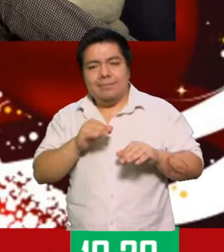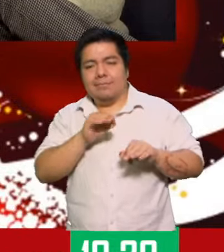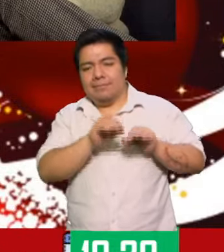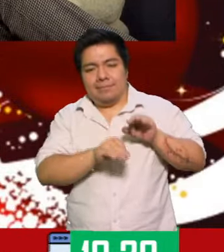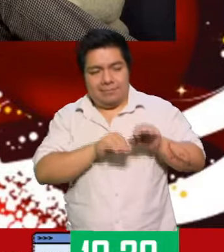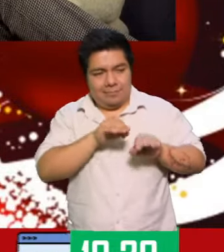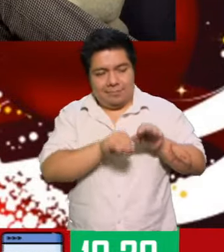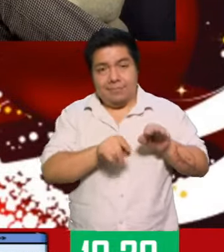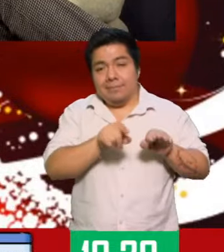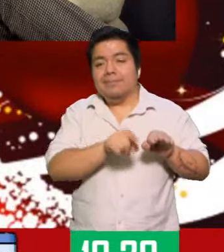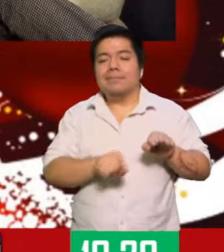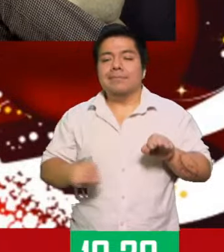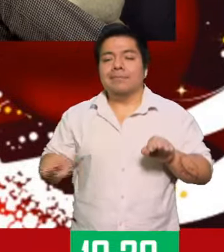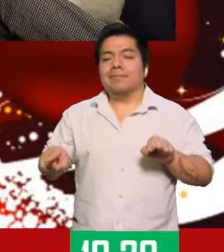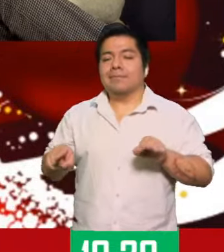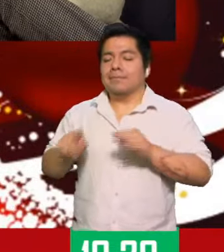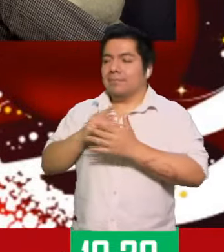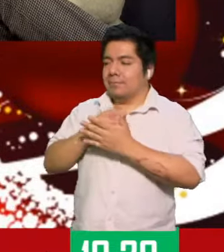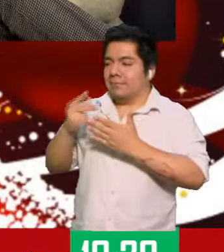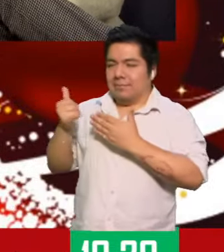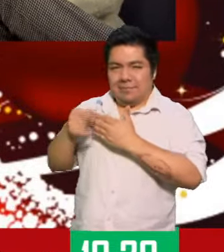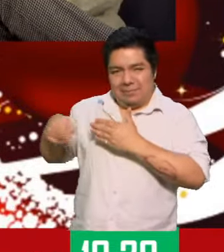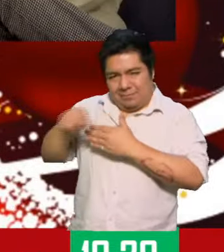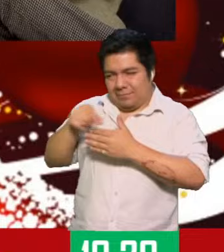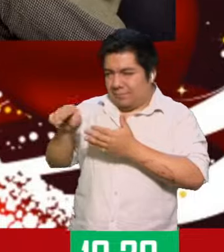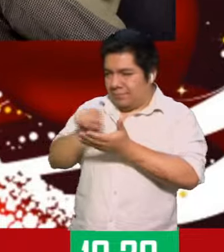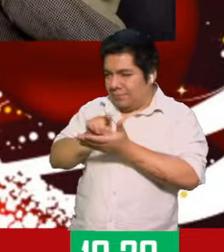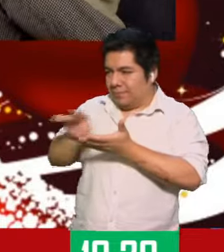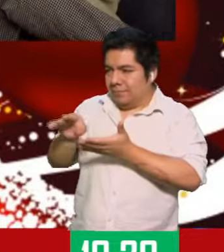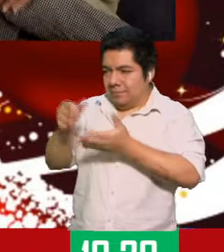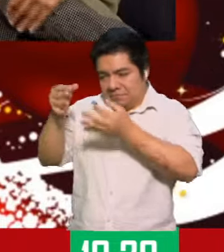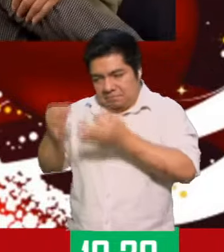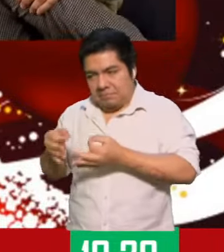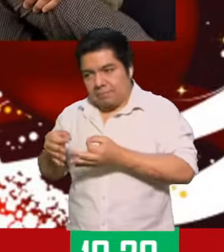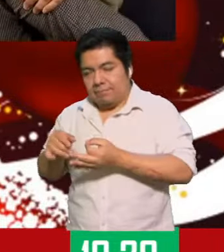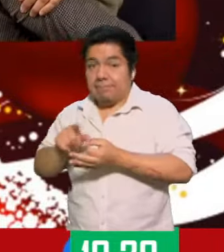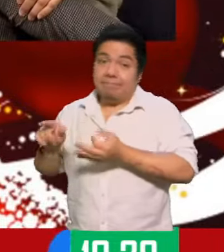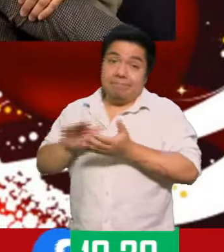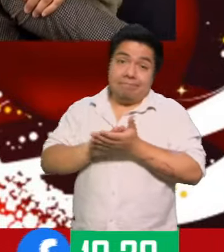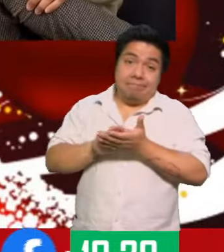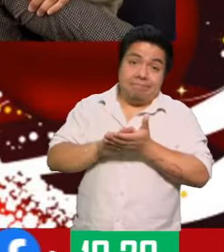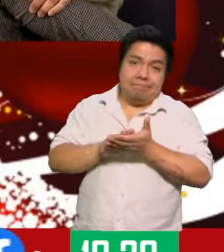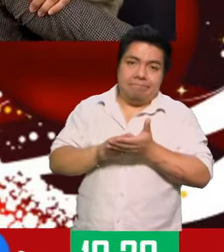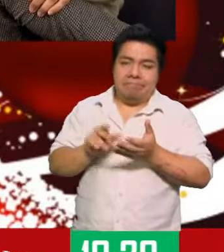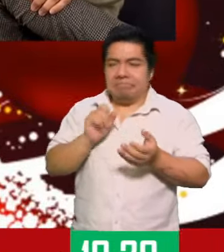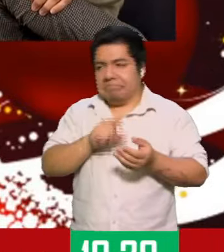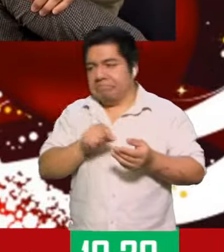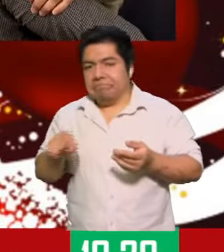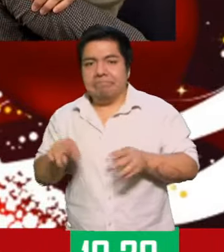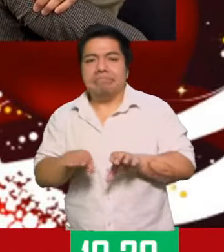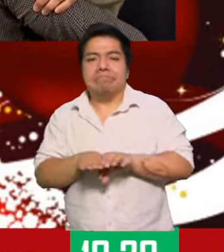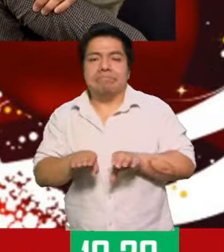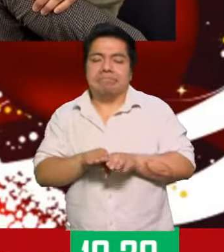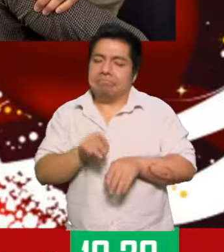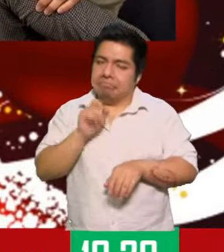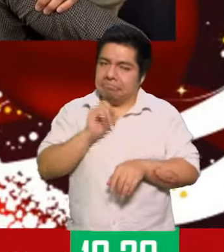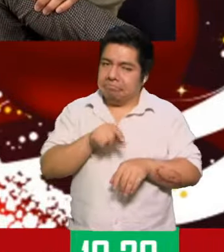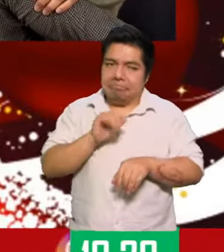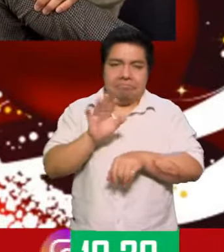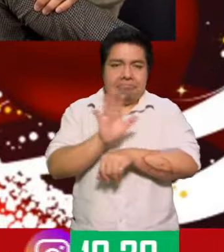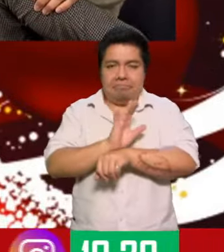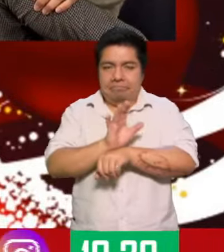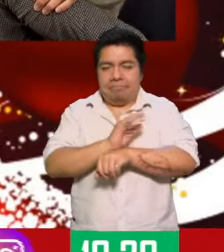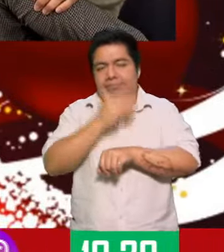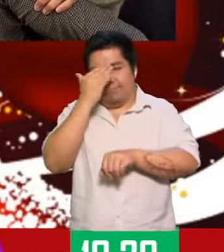les da los proyeccionista de que o pega o lo sacan o cómo es Sí sí sí pues sigue siendo así oa es